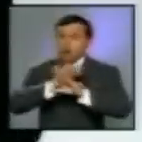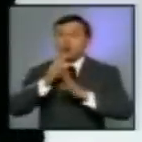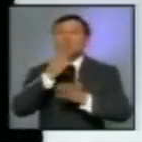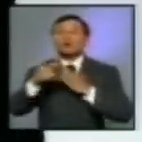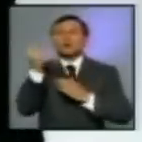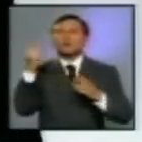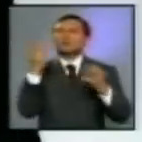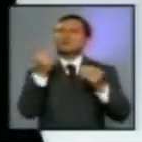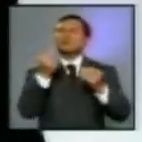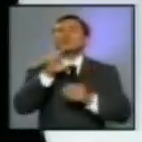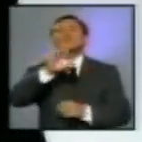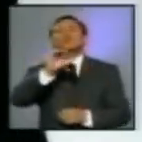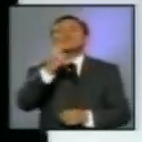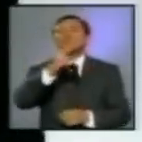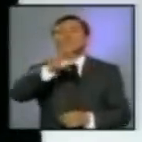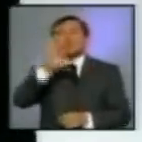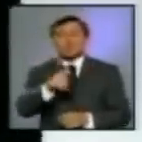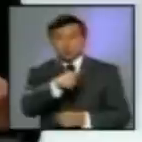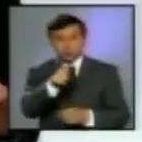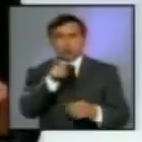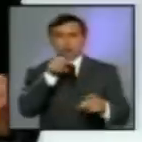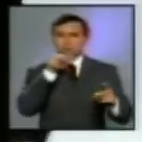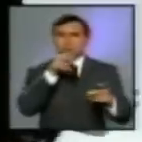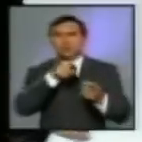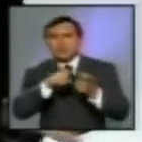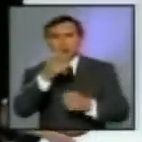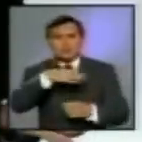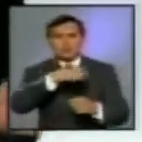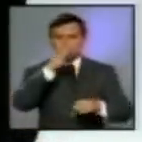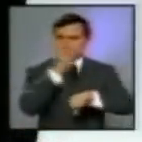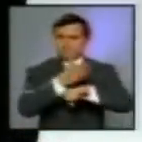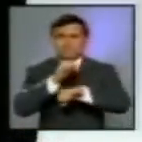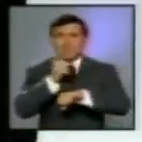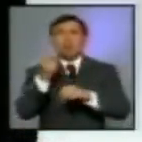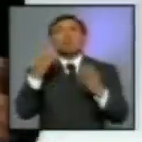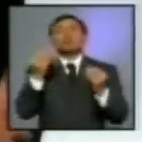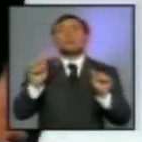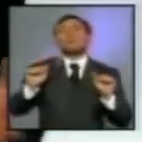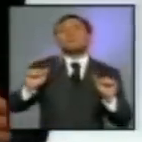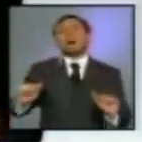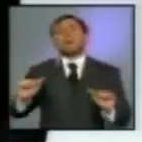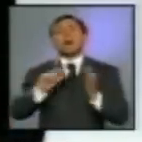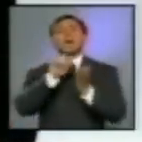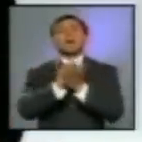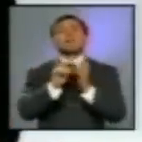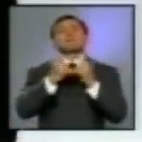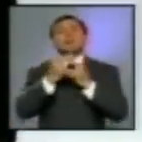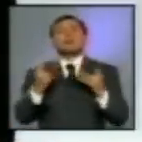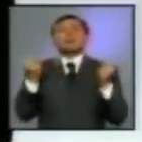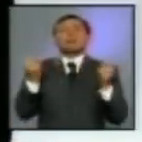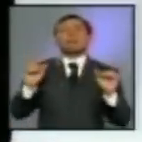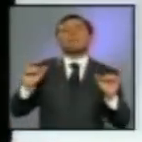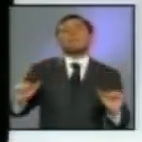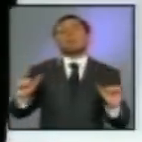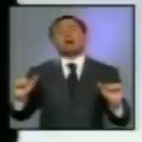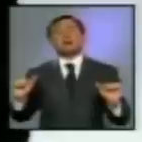se persiguen y el 98% quedan impunes. Y este nivel de impunidad parece que no les importa. De hecho,